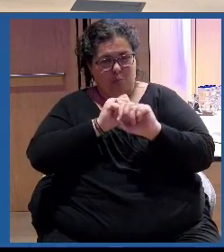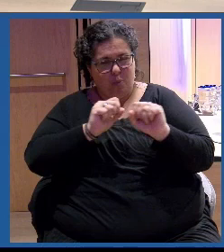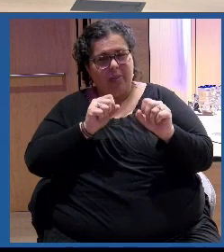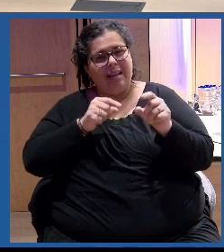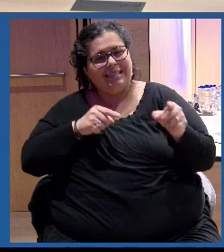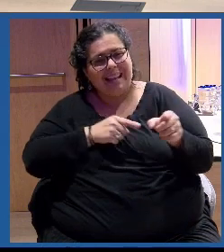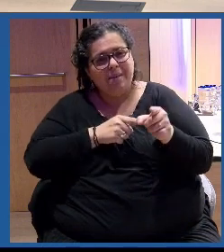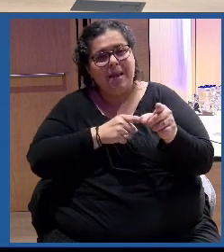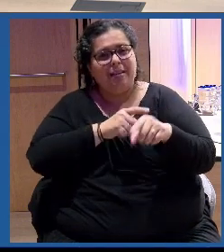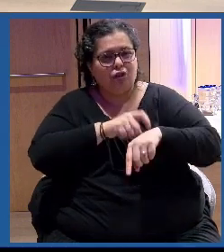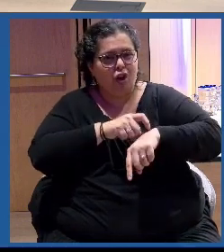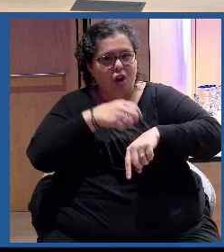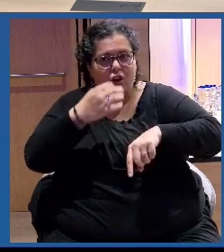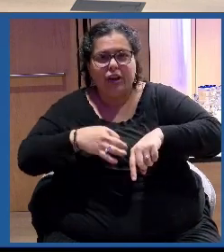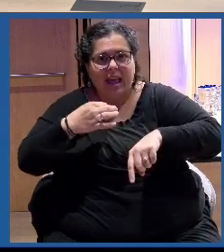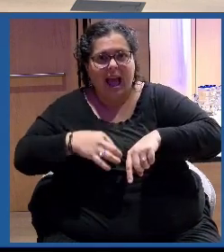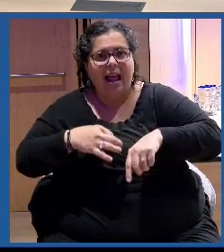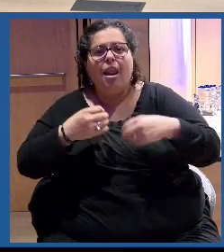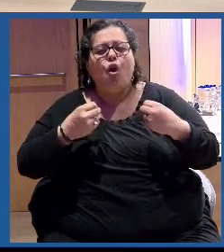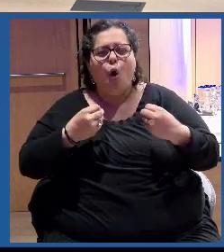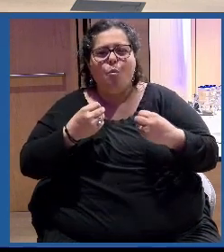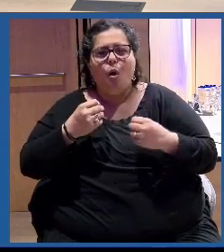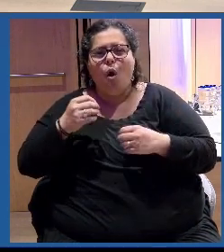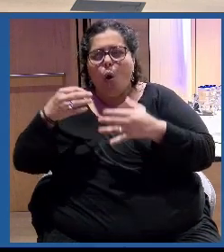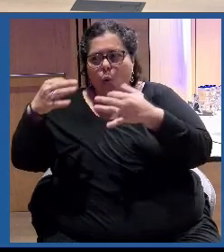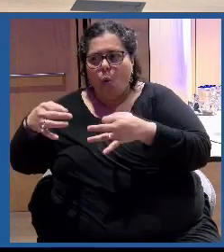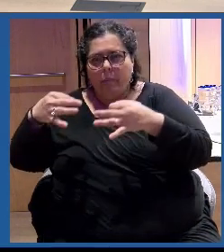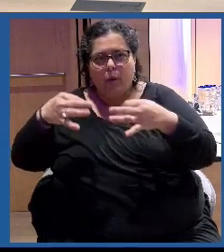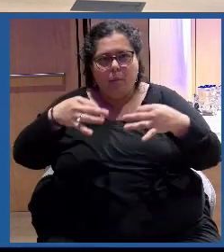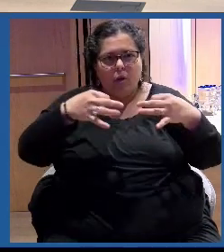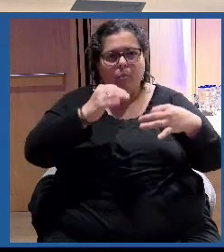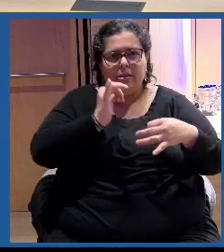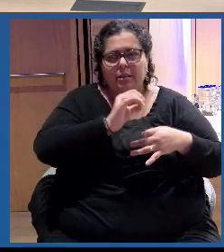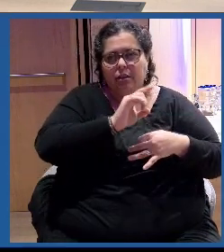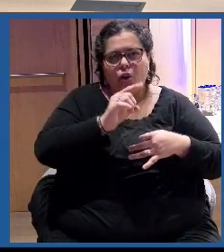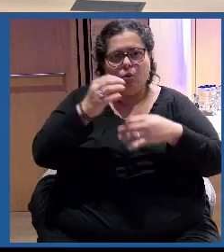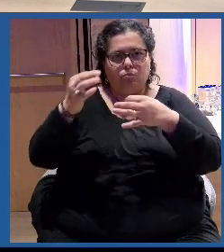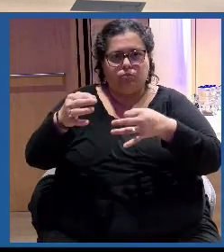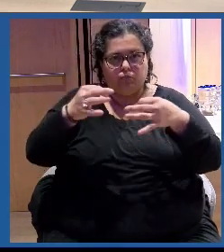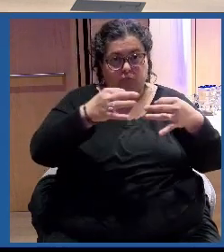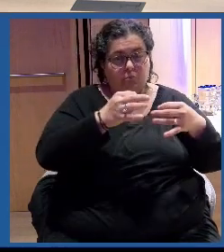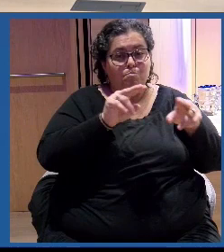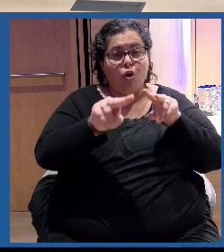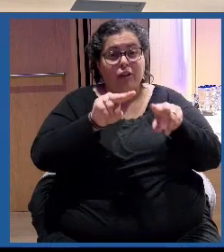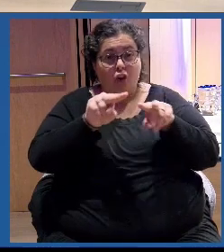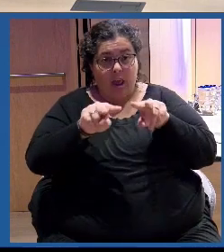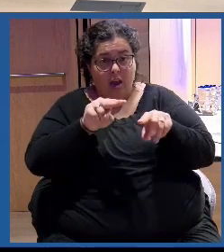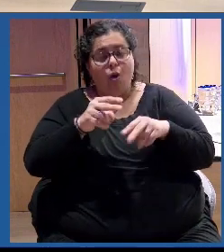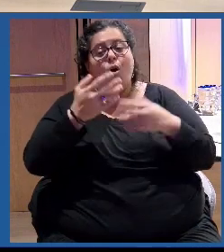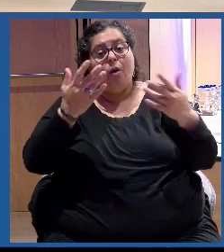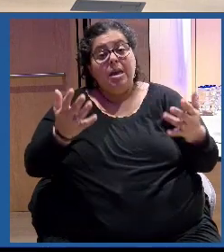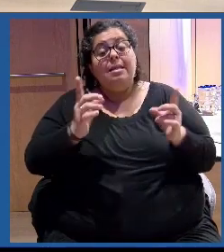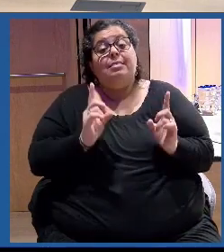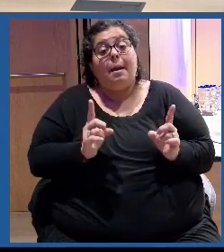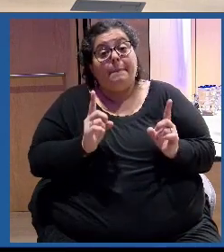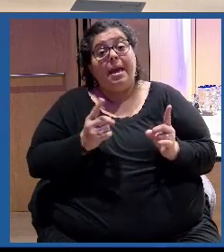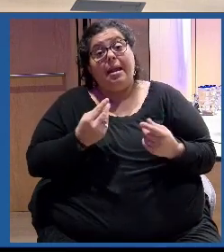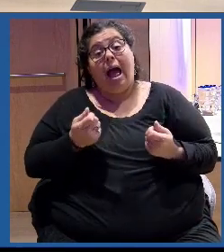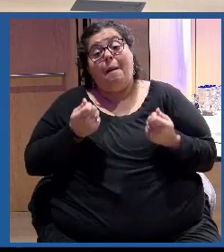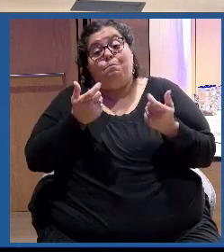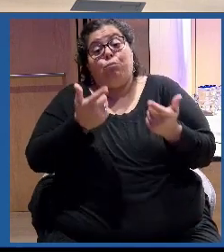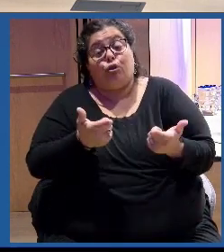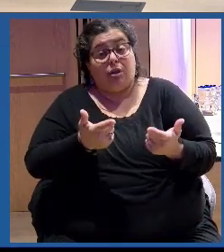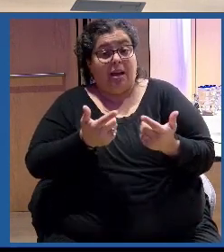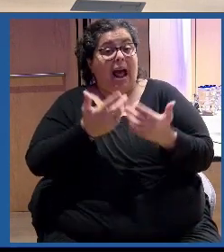en tiempo real de la implementación, un monitoreo, y también aportar algo muy importante,